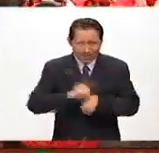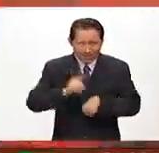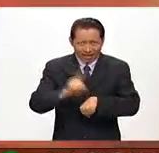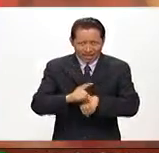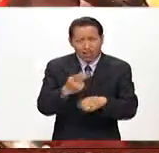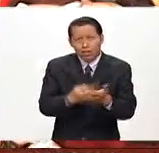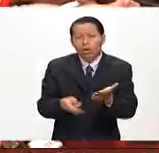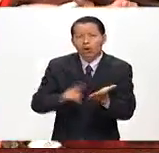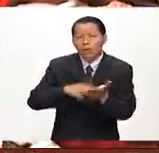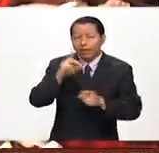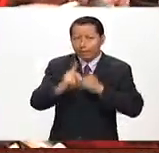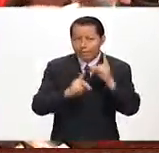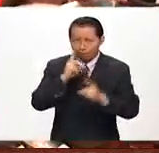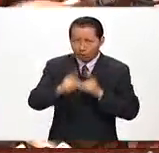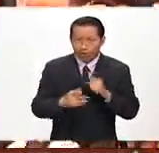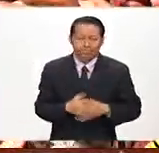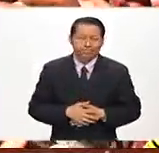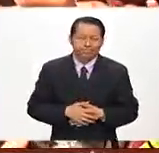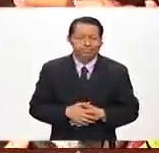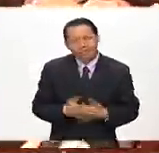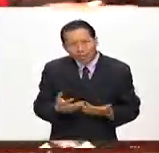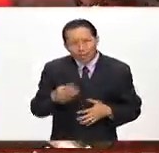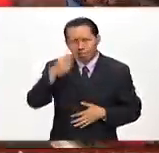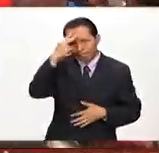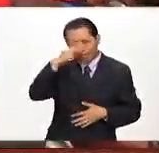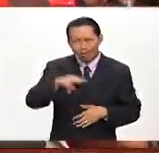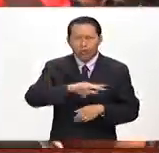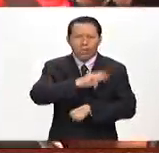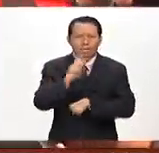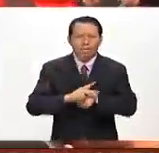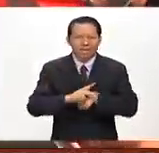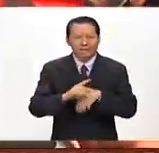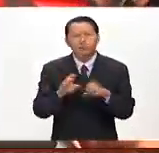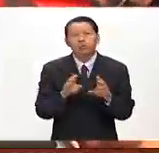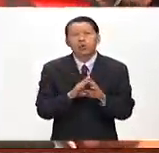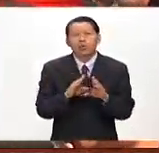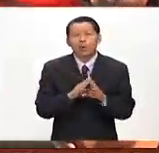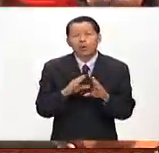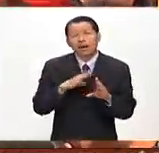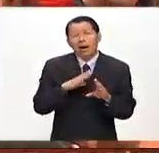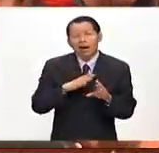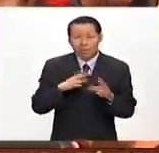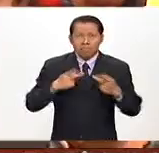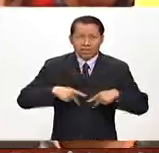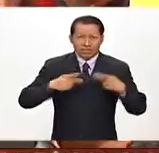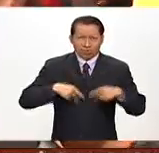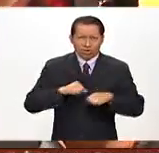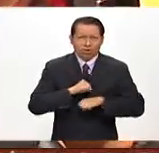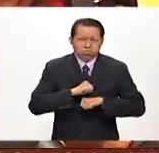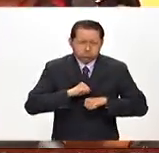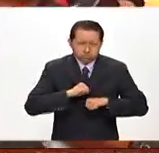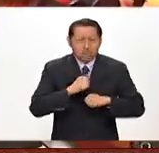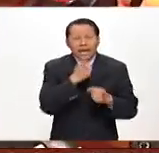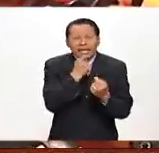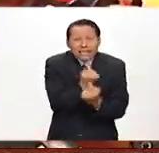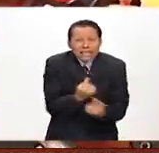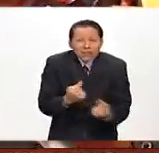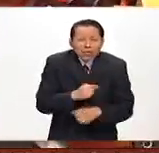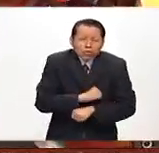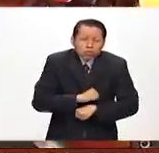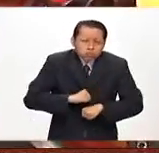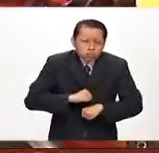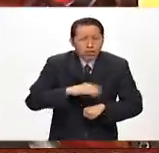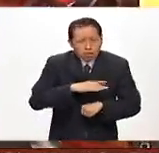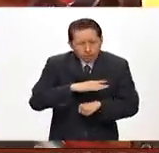deporte. México es un país que lamentablemente tiene índices de obesidad alto y sobre todo obesidad infantil, y